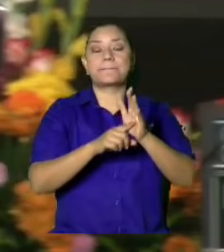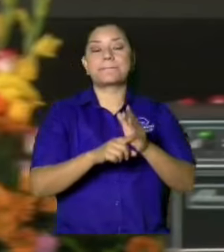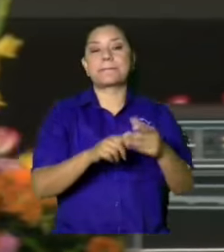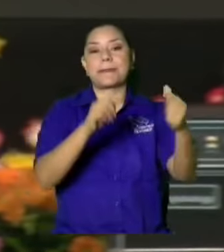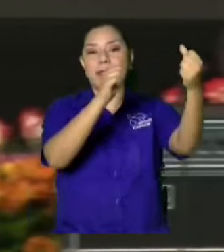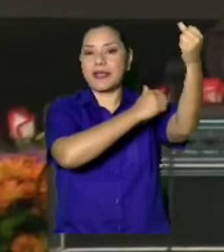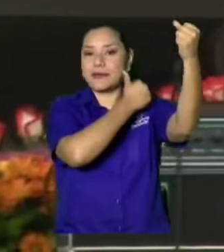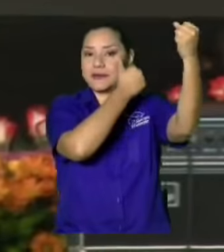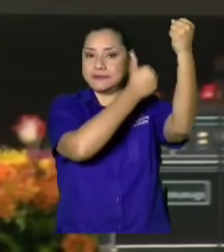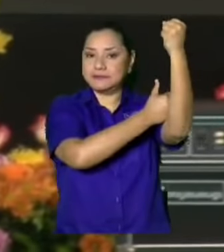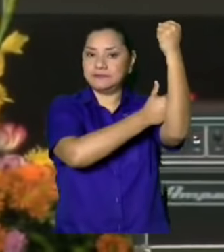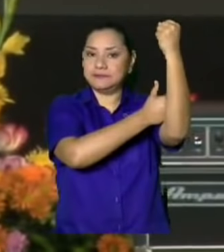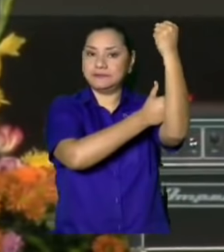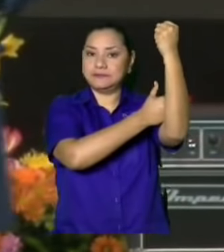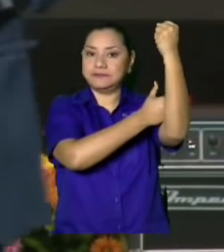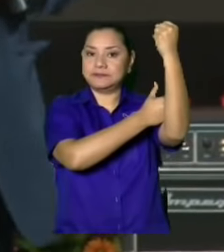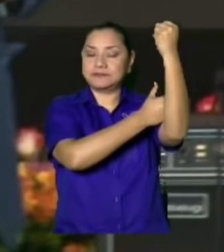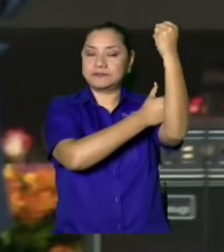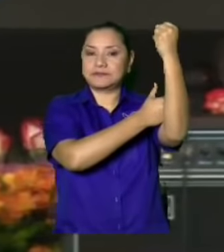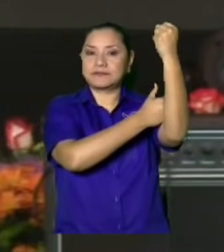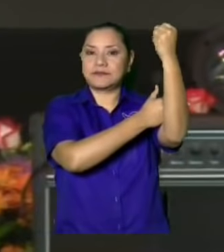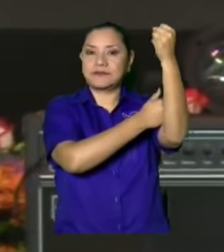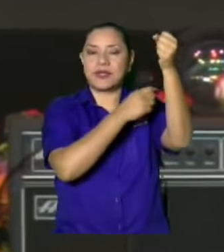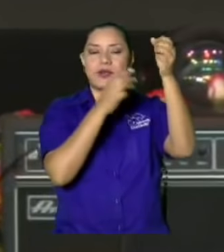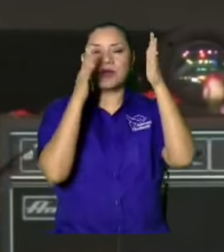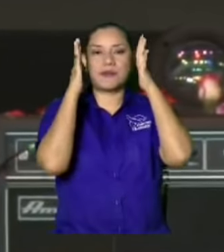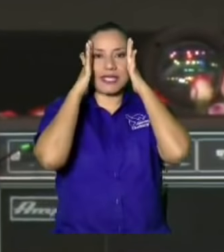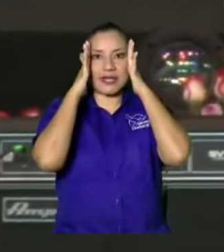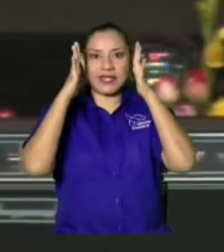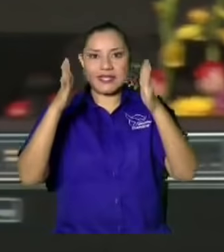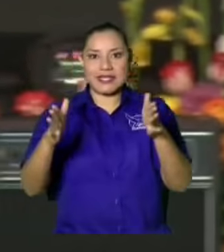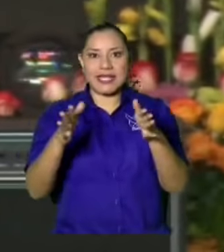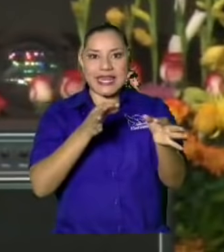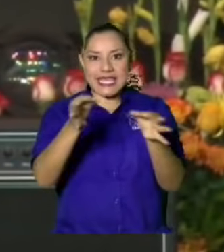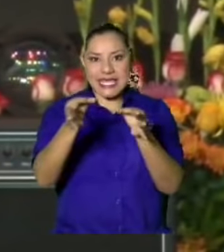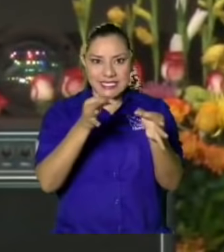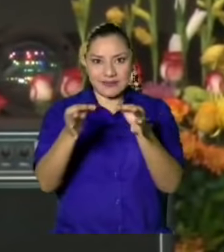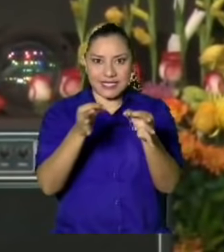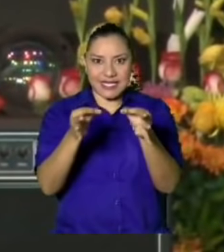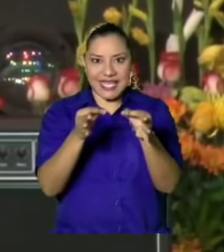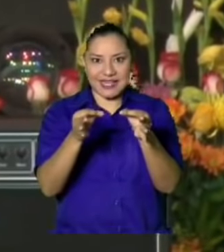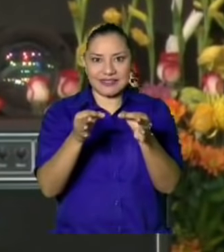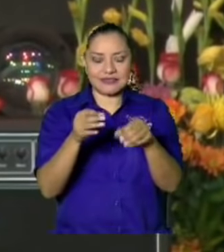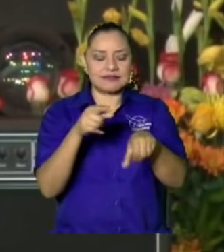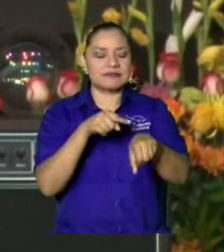y todo, va. Pero me quiero detener acá en esto. ¿A qué hora reverdeció?